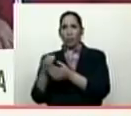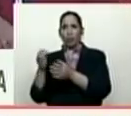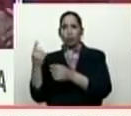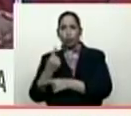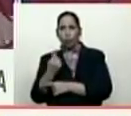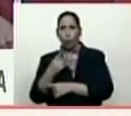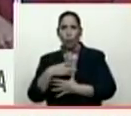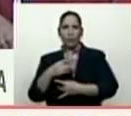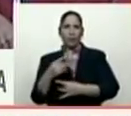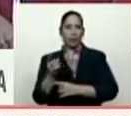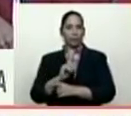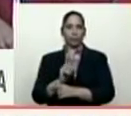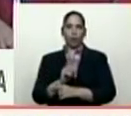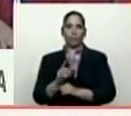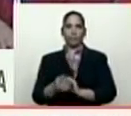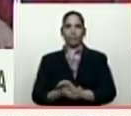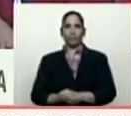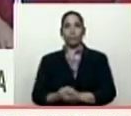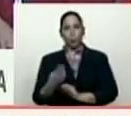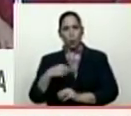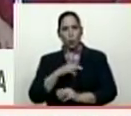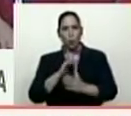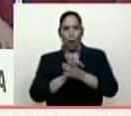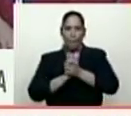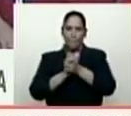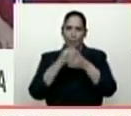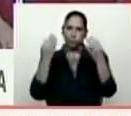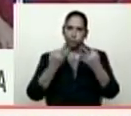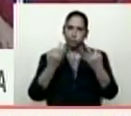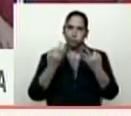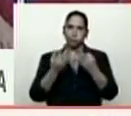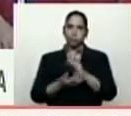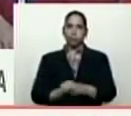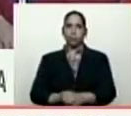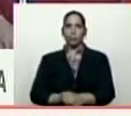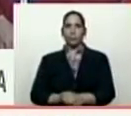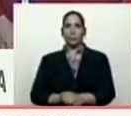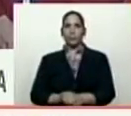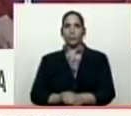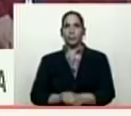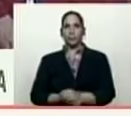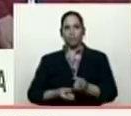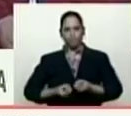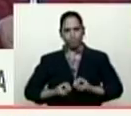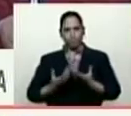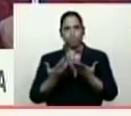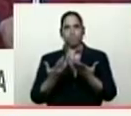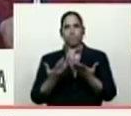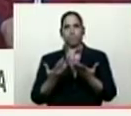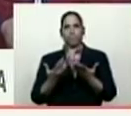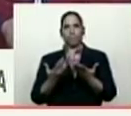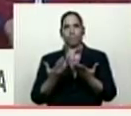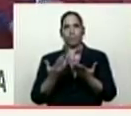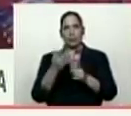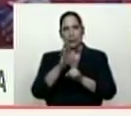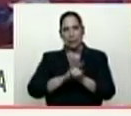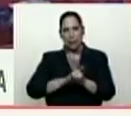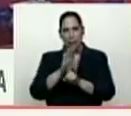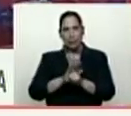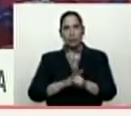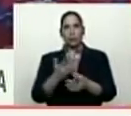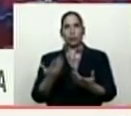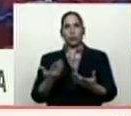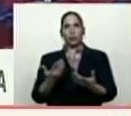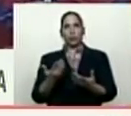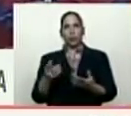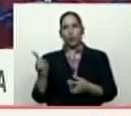No de los que valen el alma. Los que valen el corazón, la entrega, el cariño, el afecto de